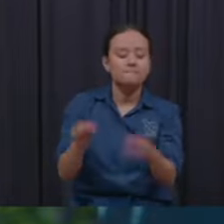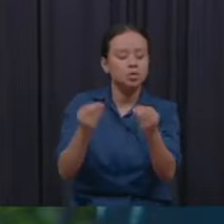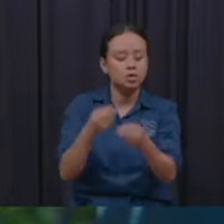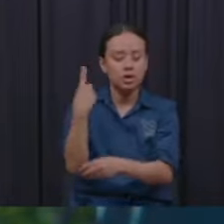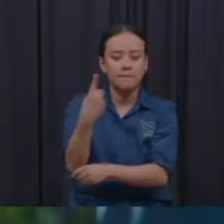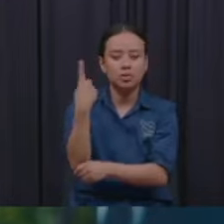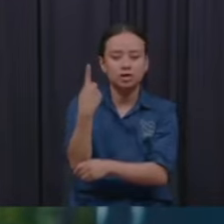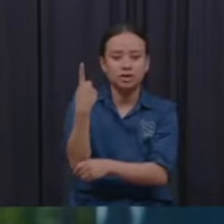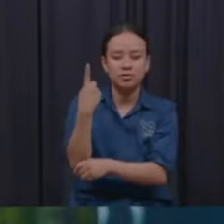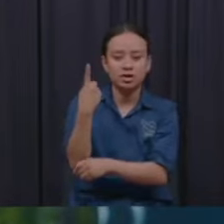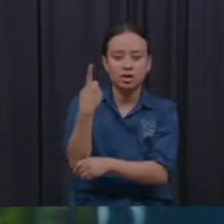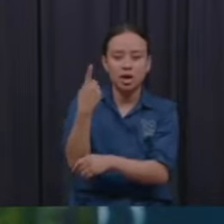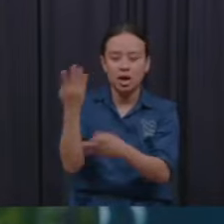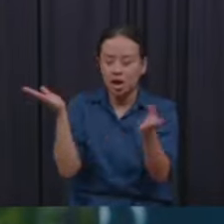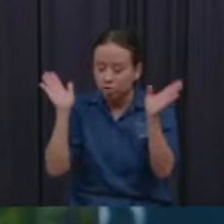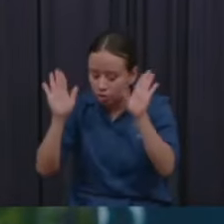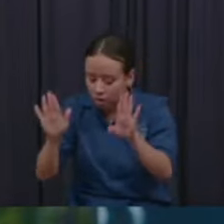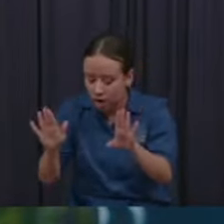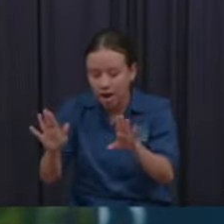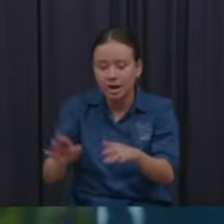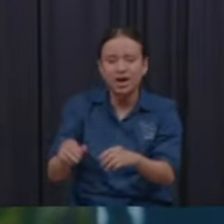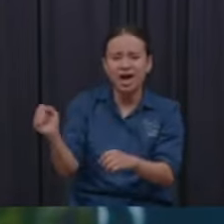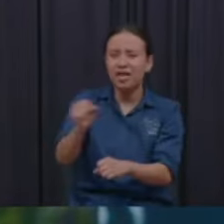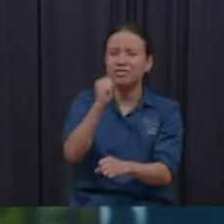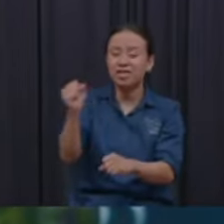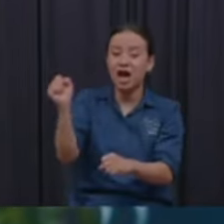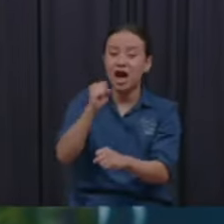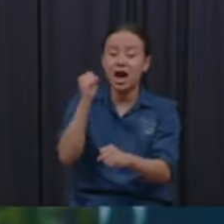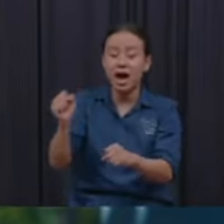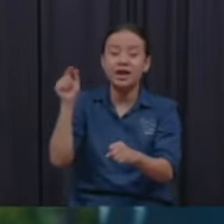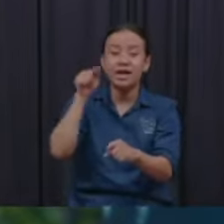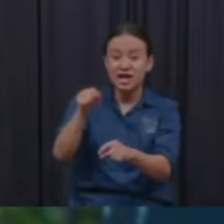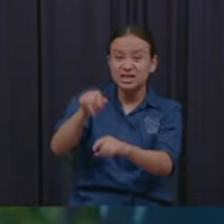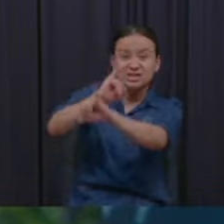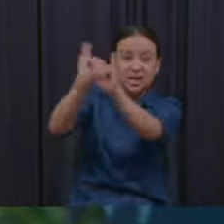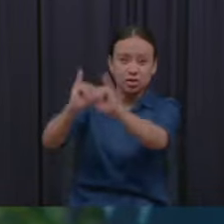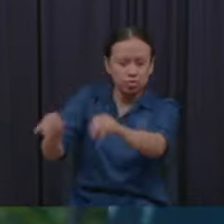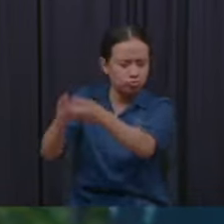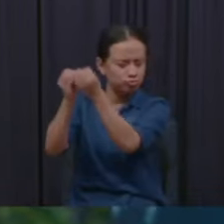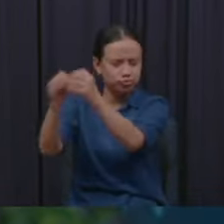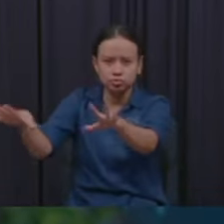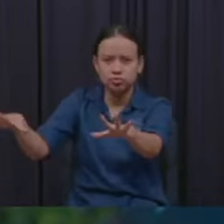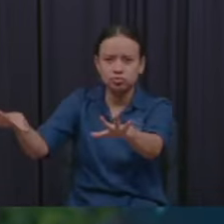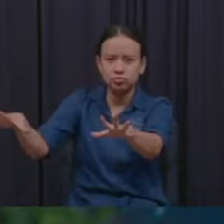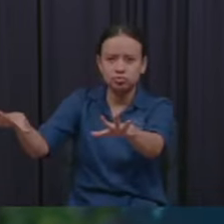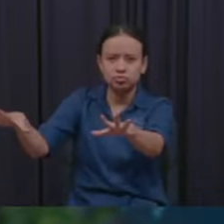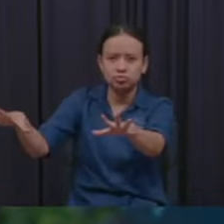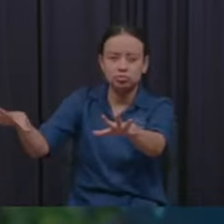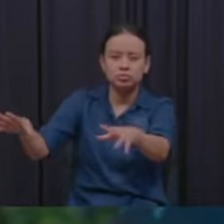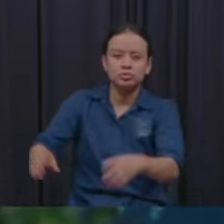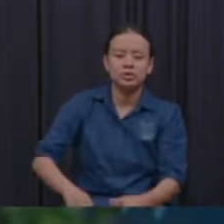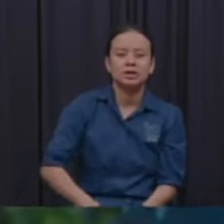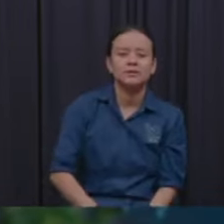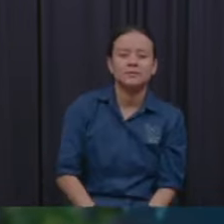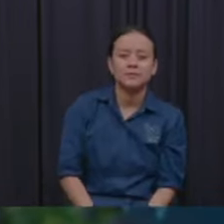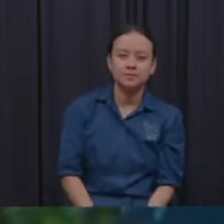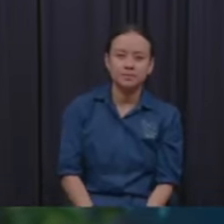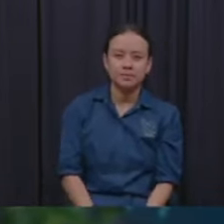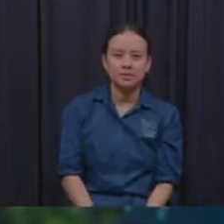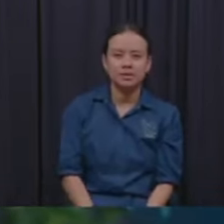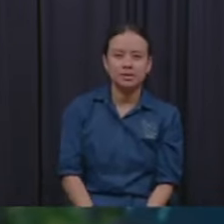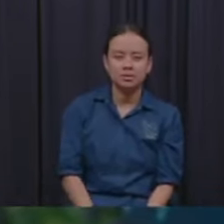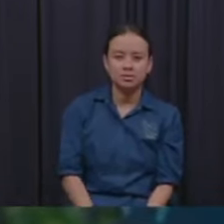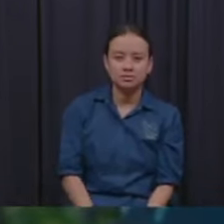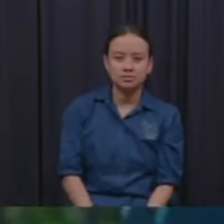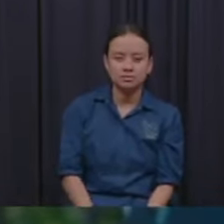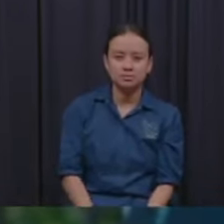cantar, a adorar, a orar. Y en un momento dado, hermano, eso como que explotó y quedó hecho cenizas